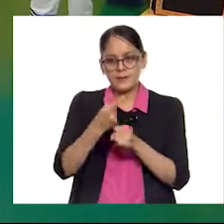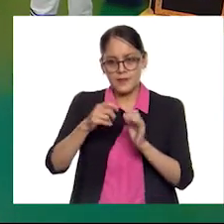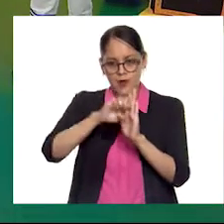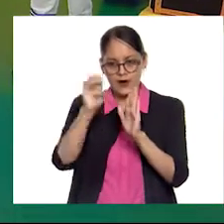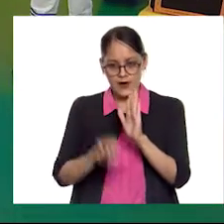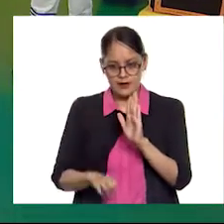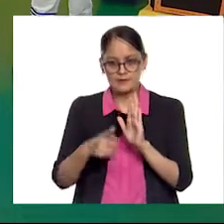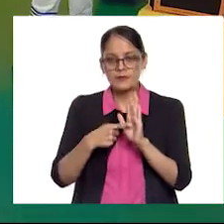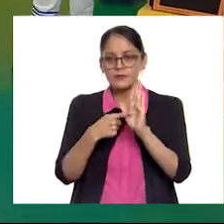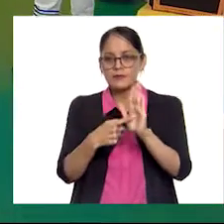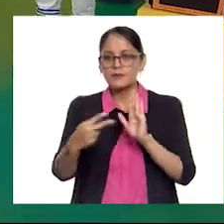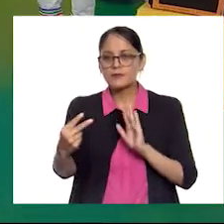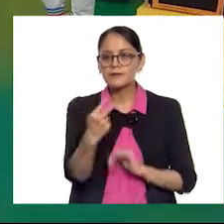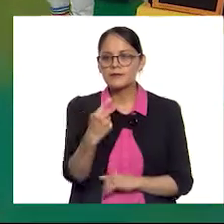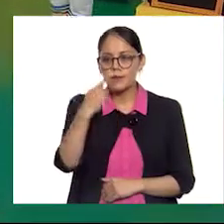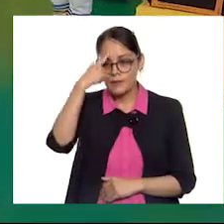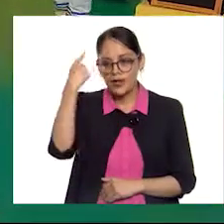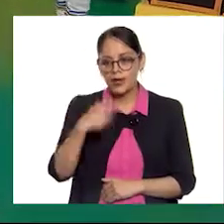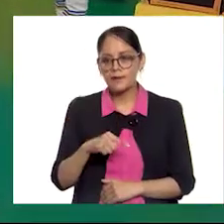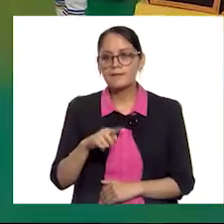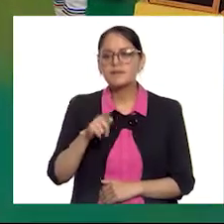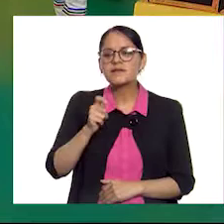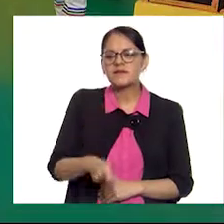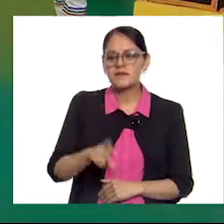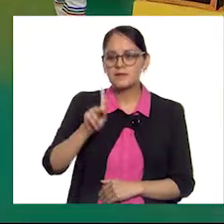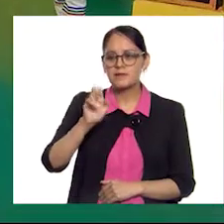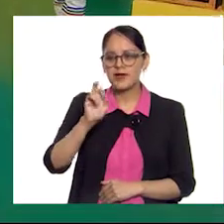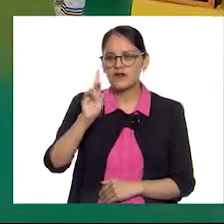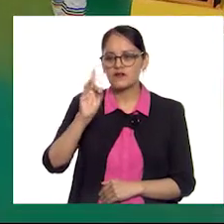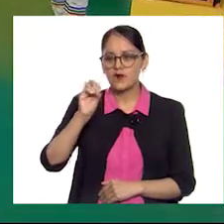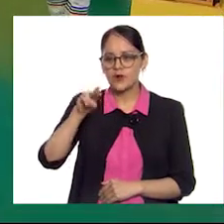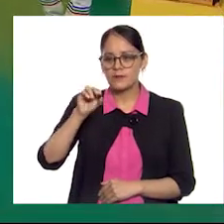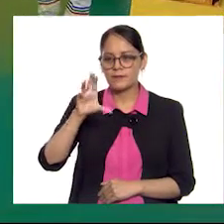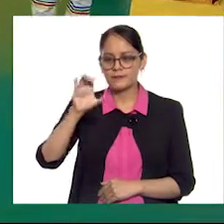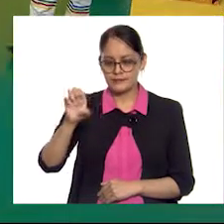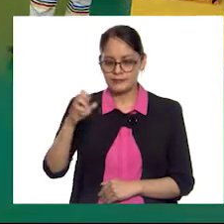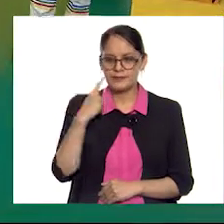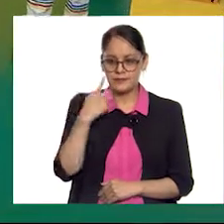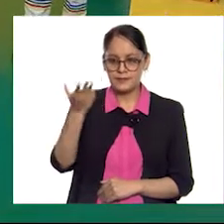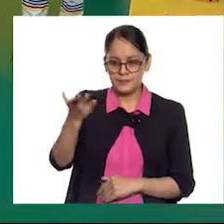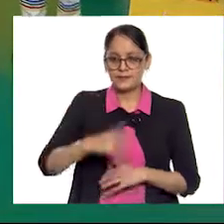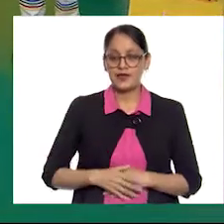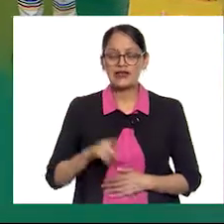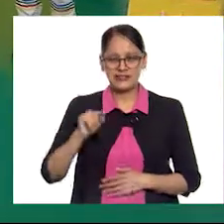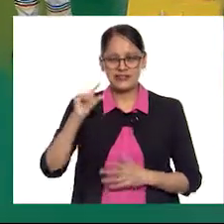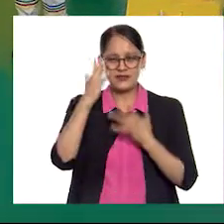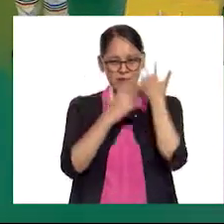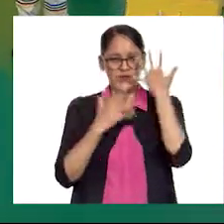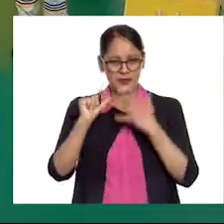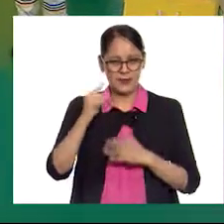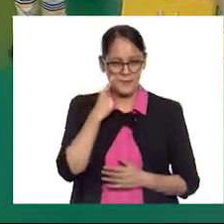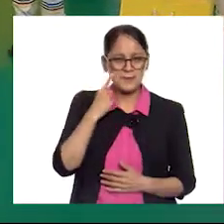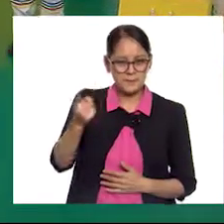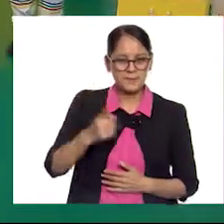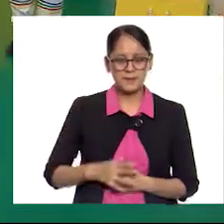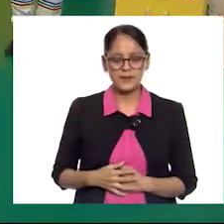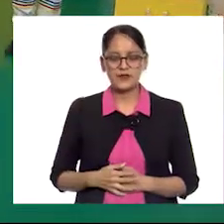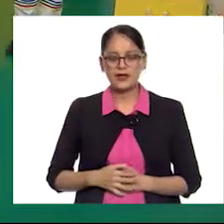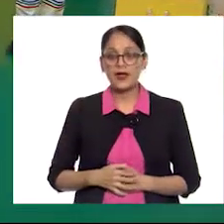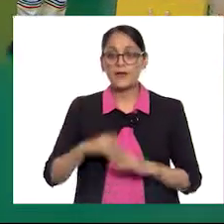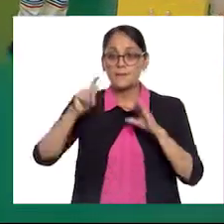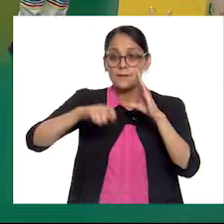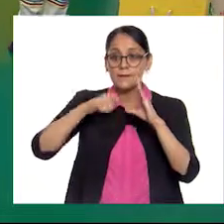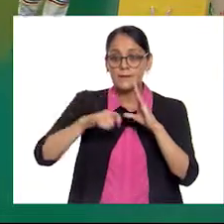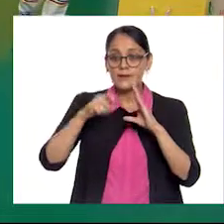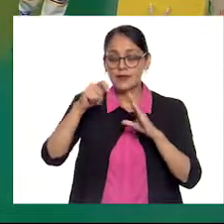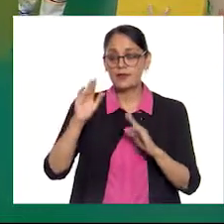ejemplo de lo que es un performance? Ah, sí, me parece perfecto. ¿Qué te parece? Estoy vamos muy a confundido. Ver entonces el video de Puck y